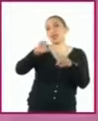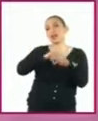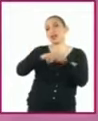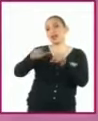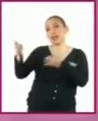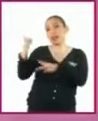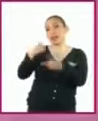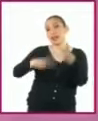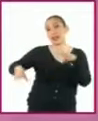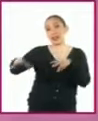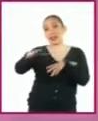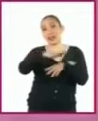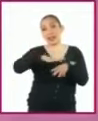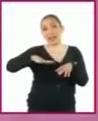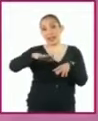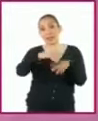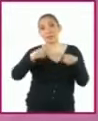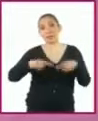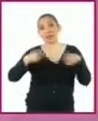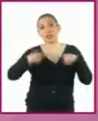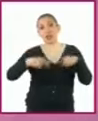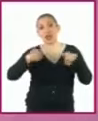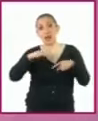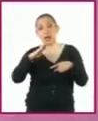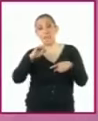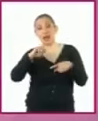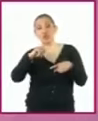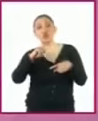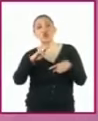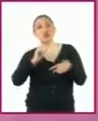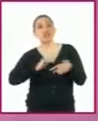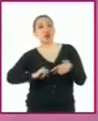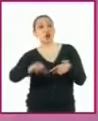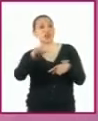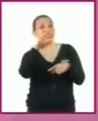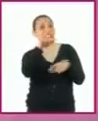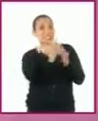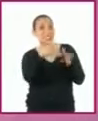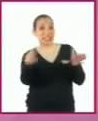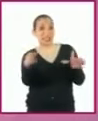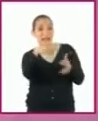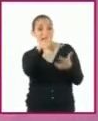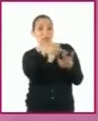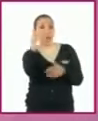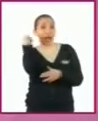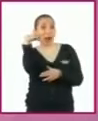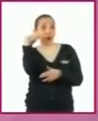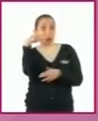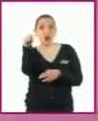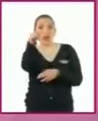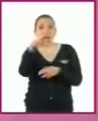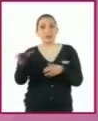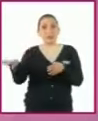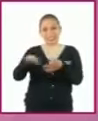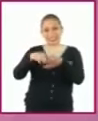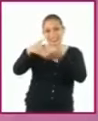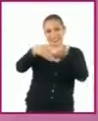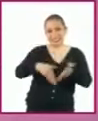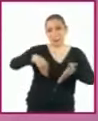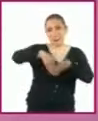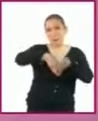de la presencia, sobre todo de la población bantú durante el siglo XVII en la región de Veracruz, porque el puerto de Veracruz era